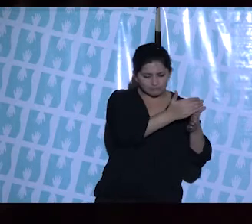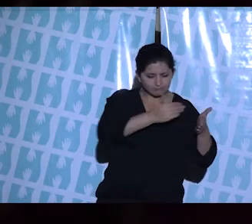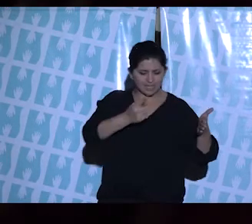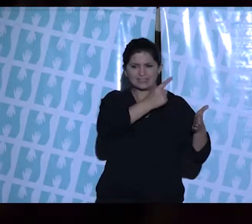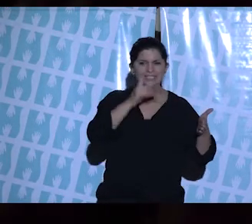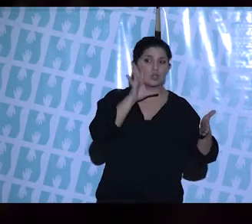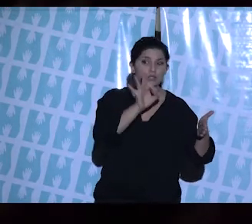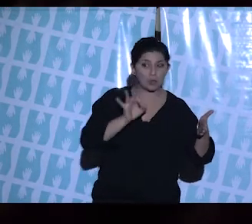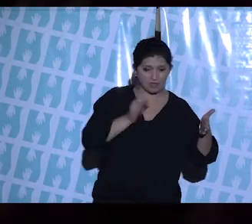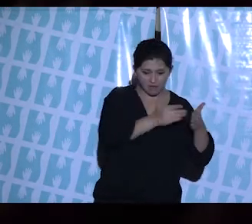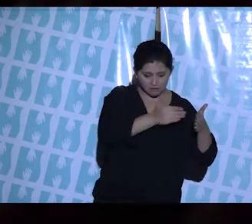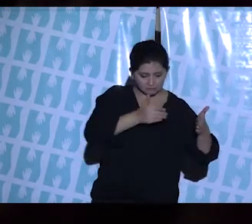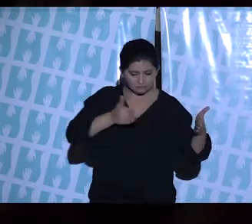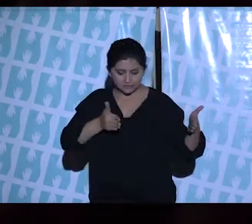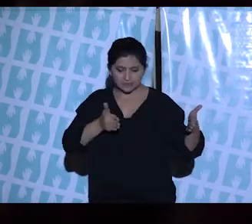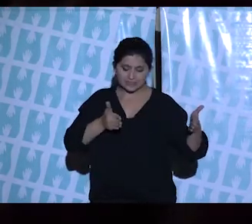150 años fueron